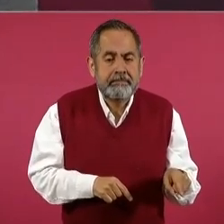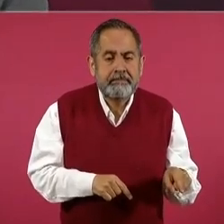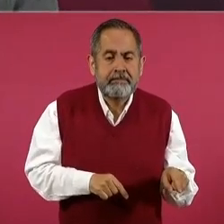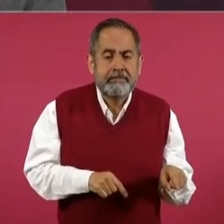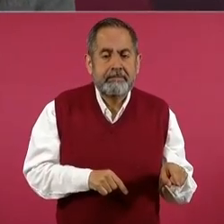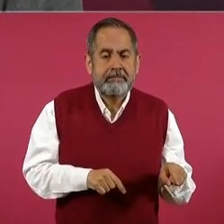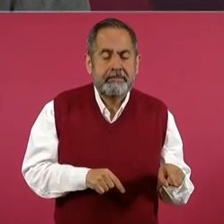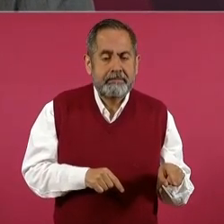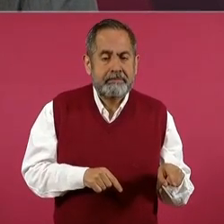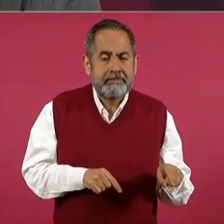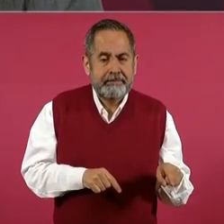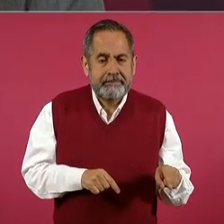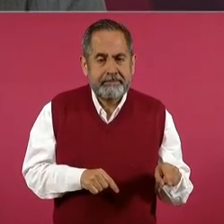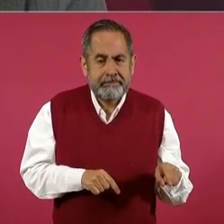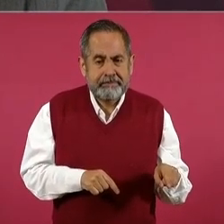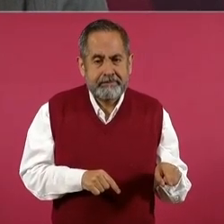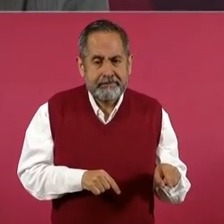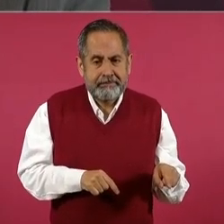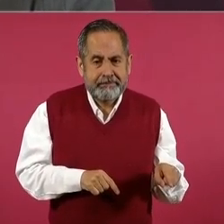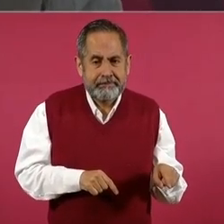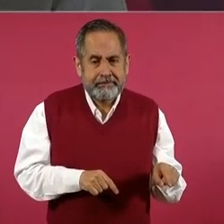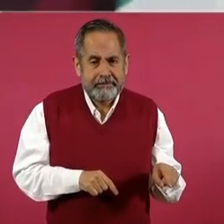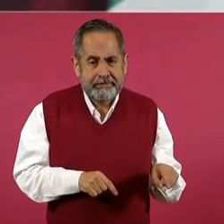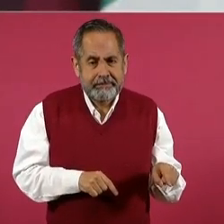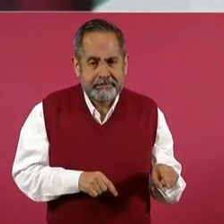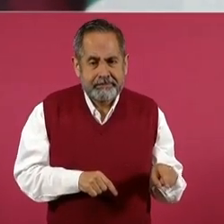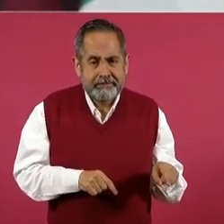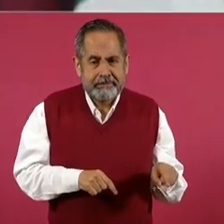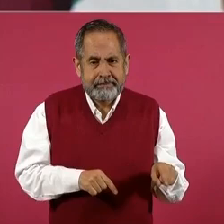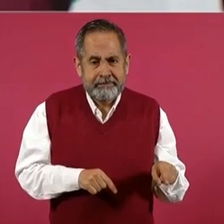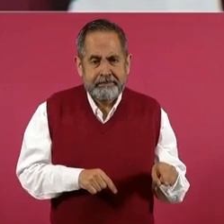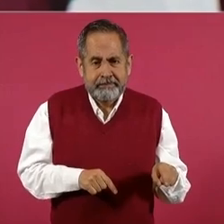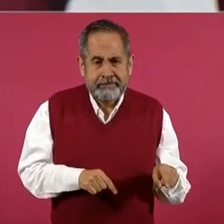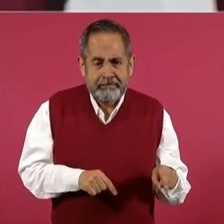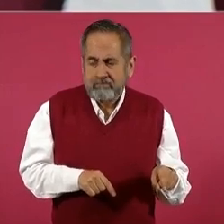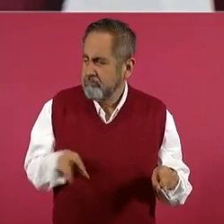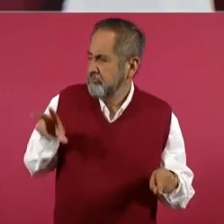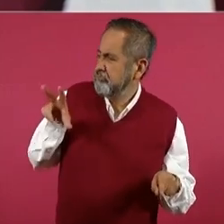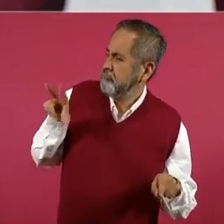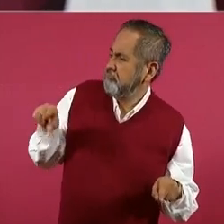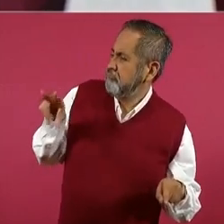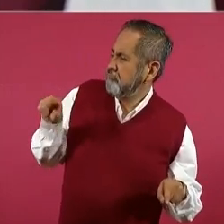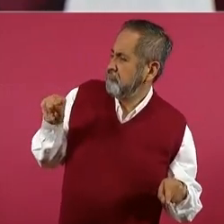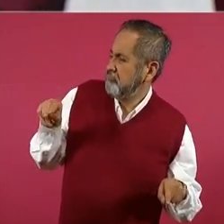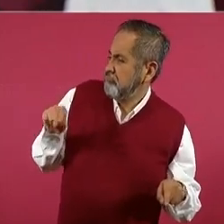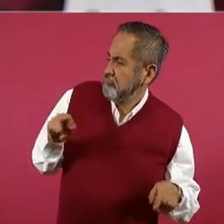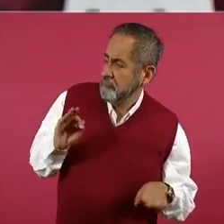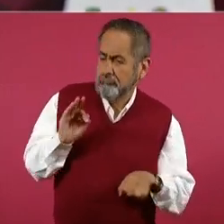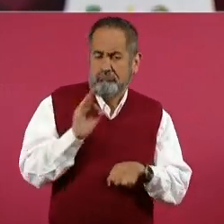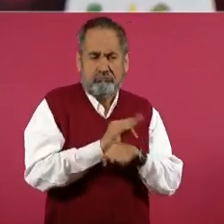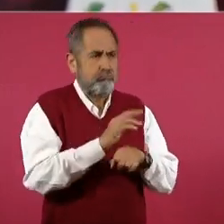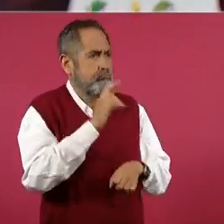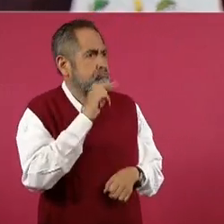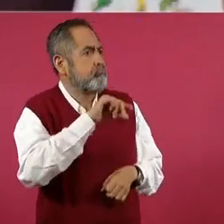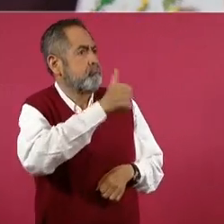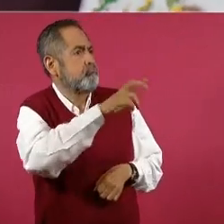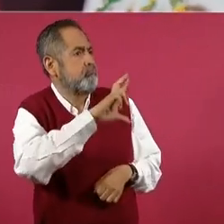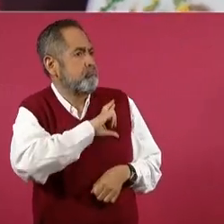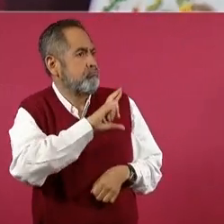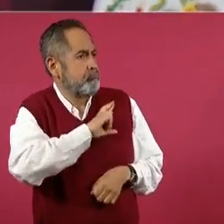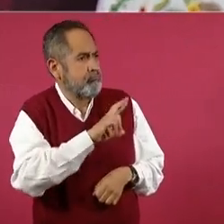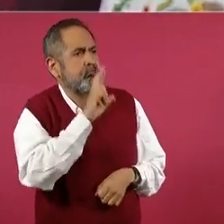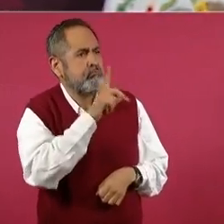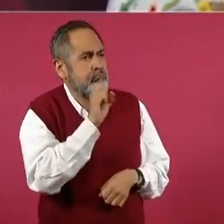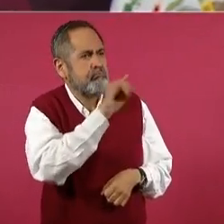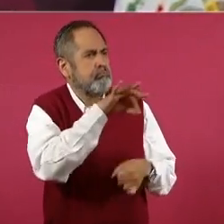a favor de que se siguiera privatizando la